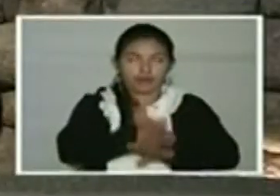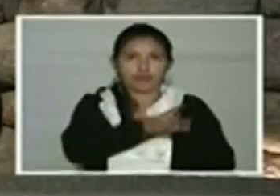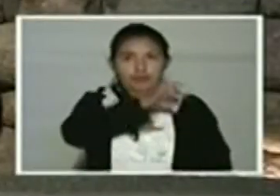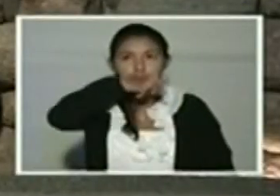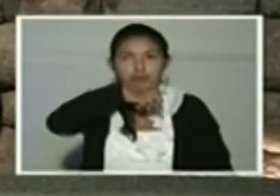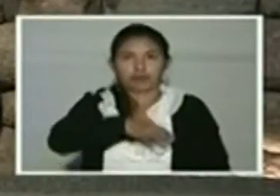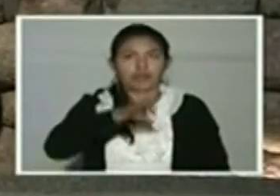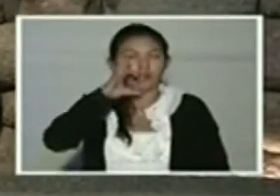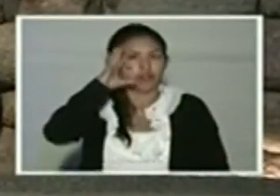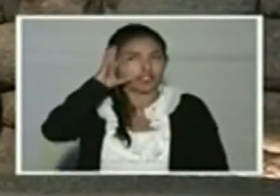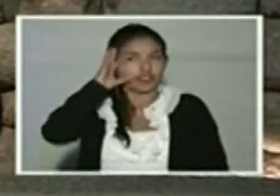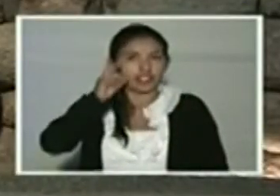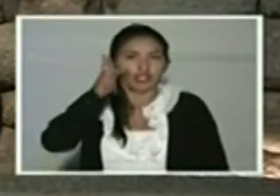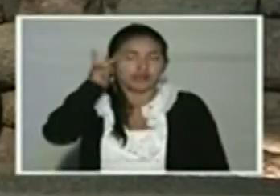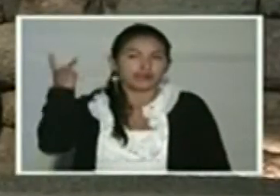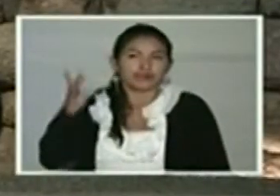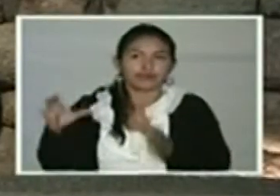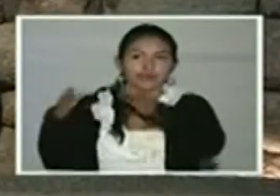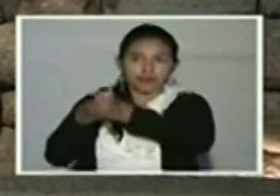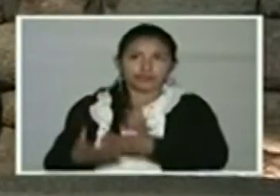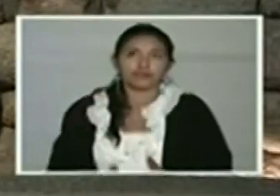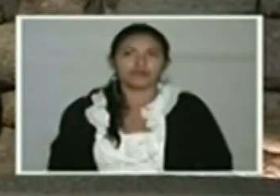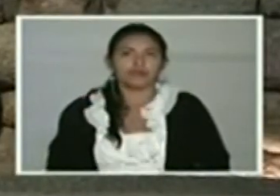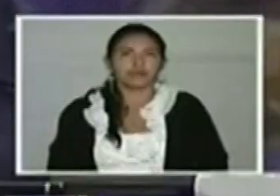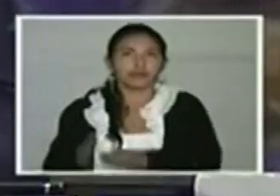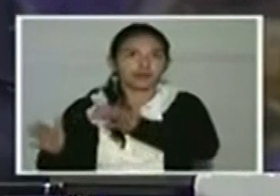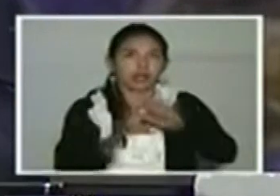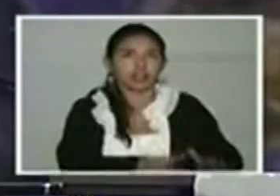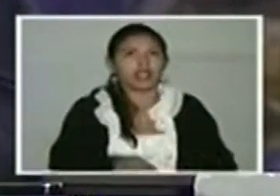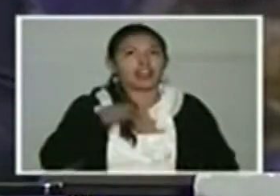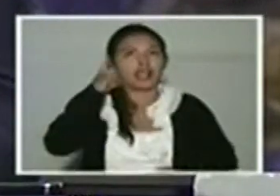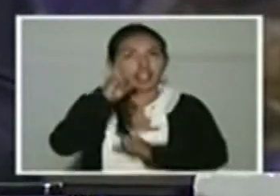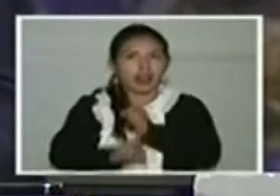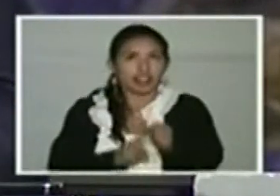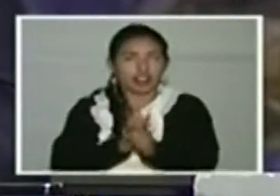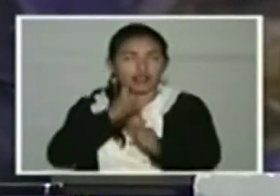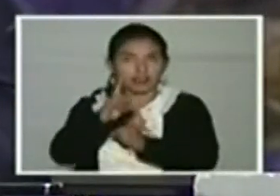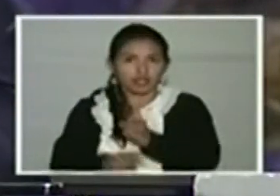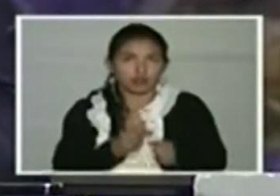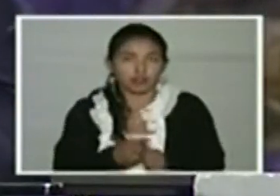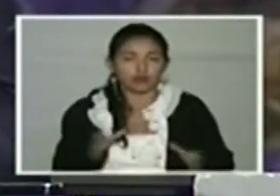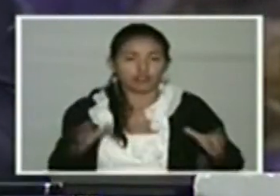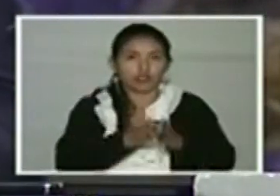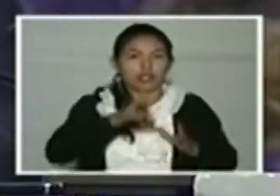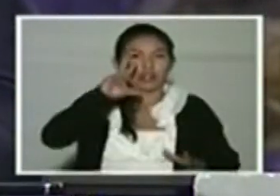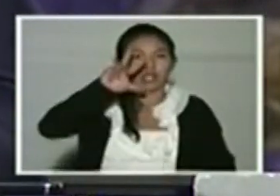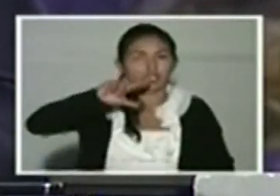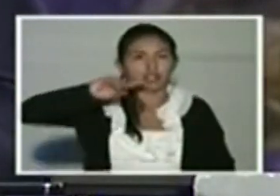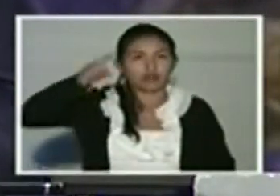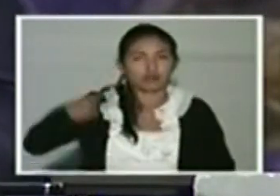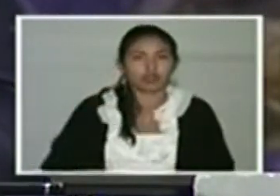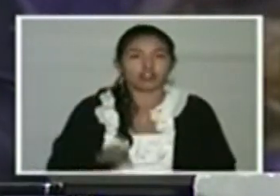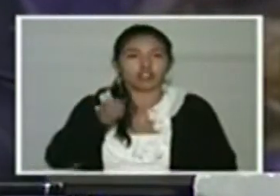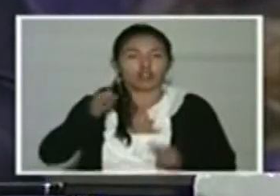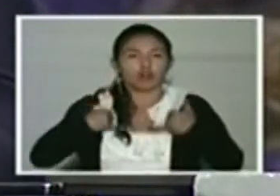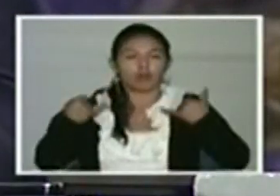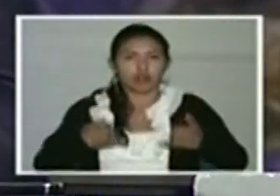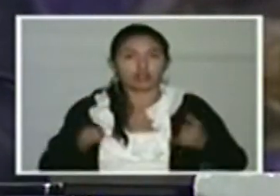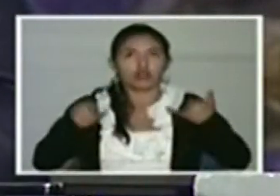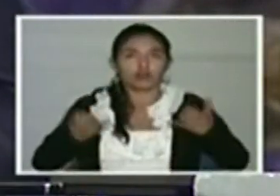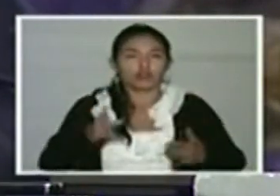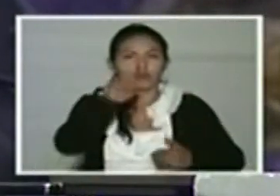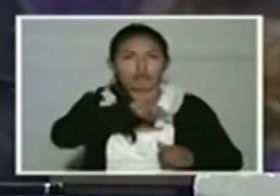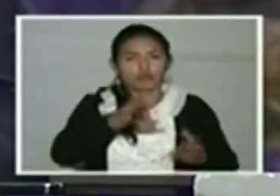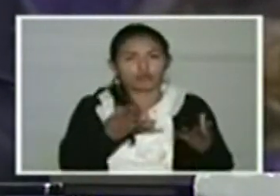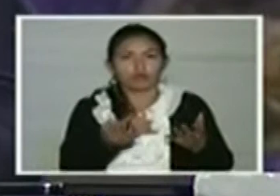entramos al debate muchas gracias cada año ingresan 300.000 jóvenes al mercado laboral a buscar trabajo muchos de ellos son